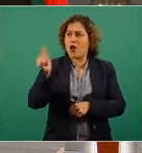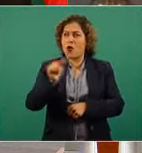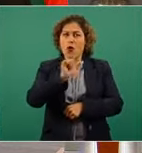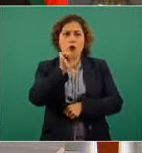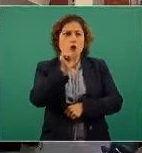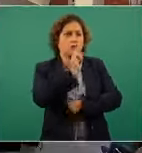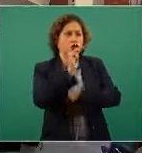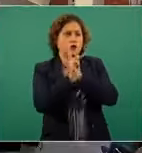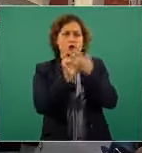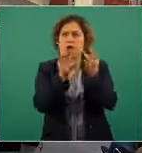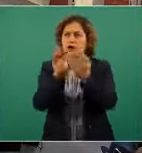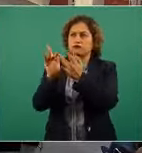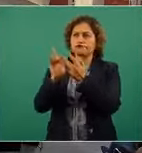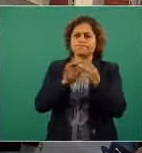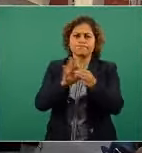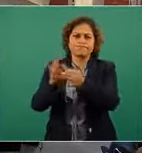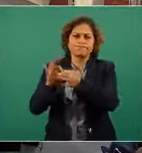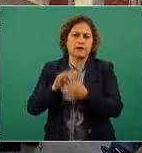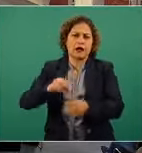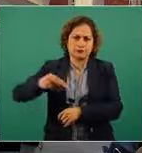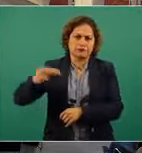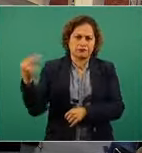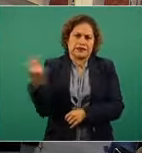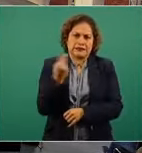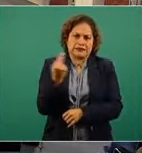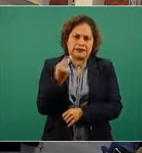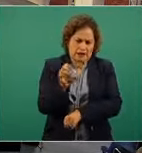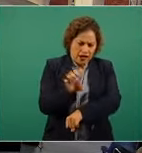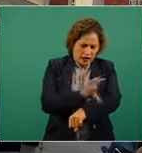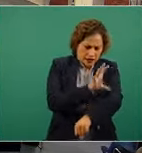eléctrica y petrolera.